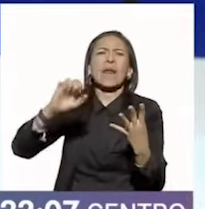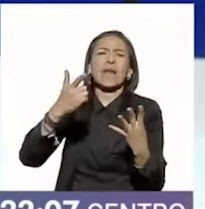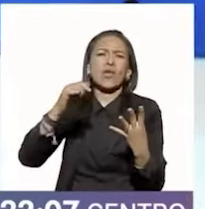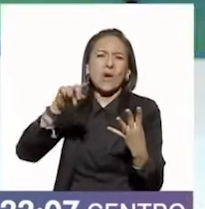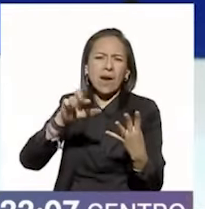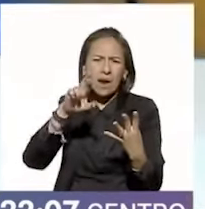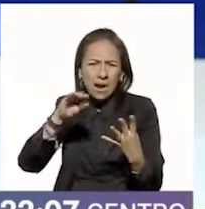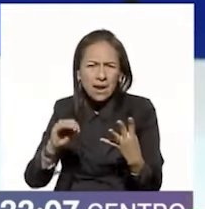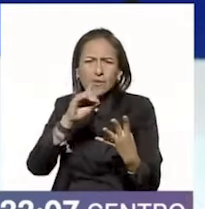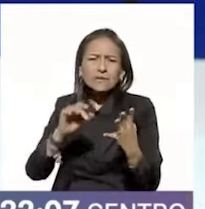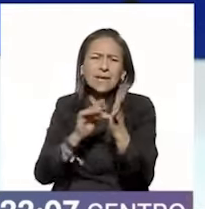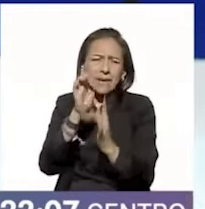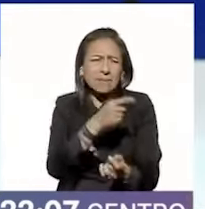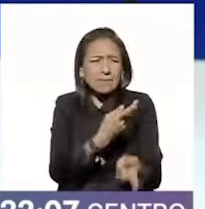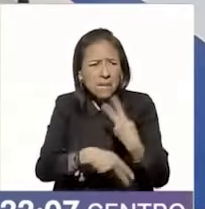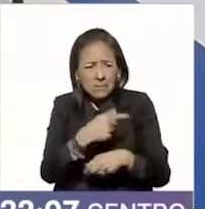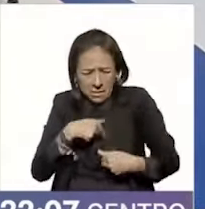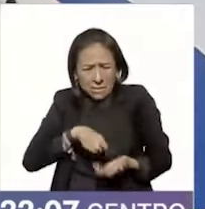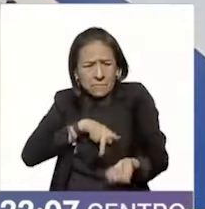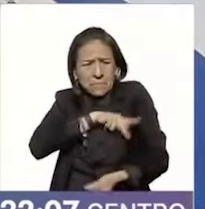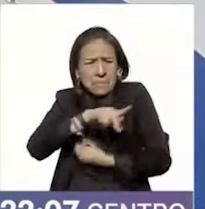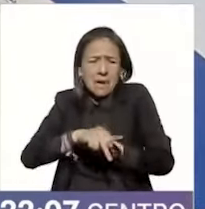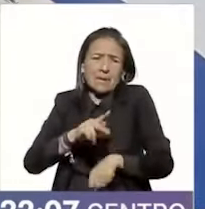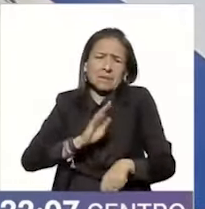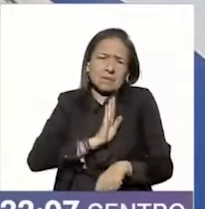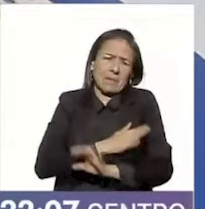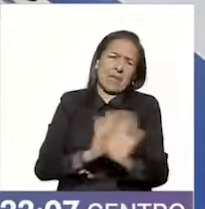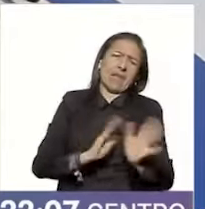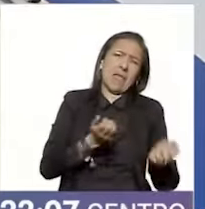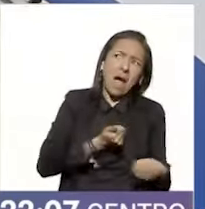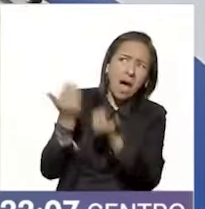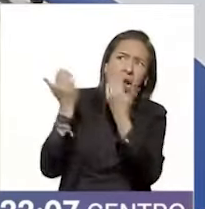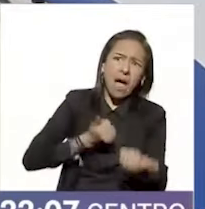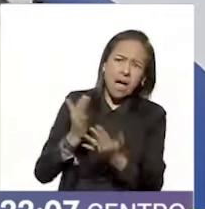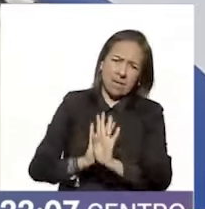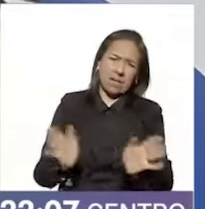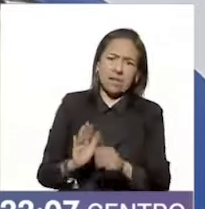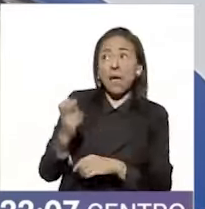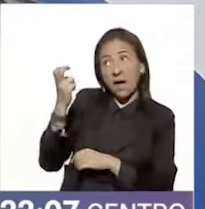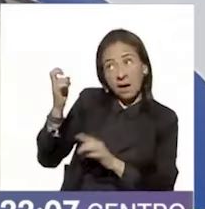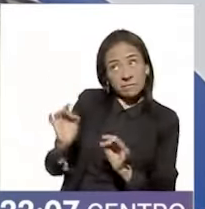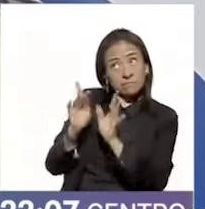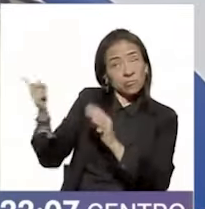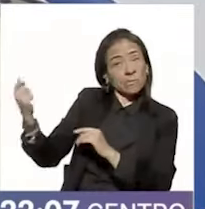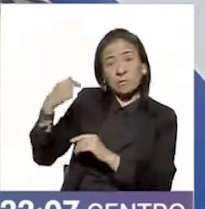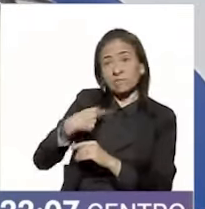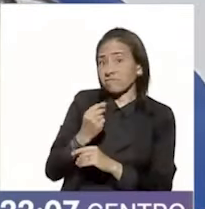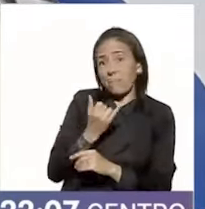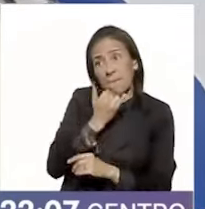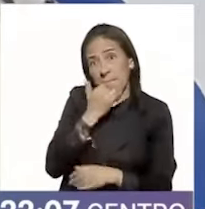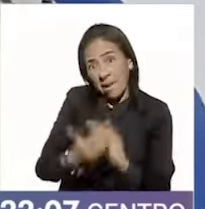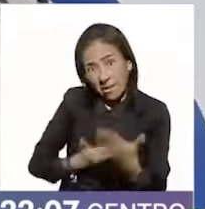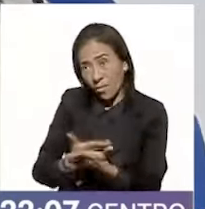negociar, devolver el oro y la plata, porque esto ya está siendo... Carlos, eso les pasa por no pedir perdón. Por la conquista. El día que